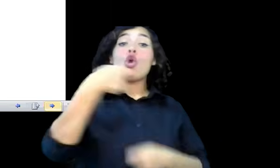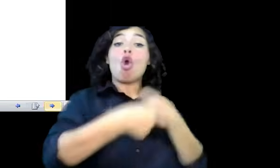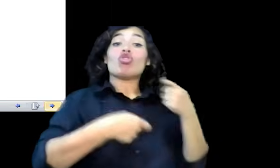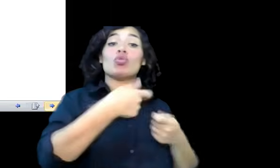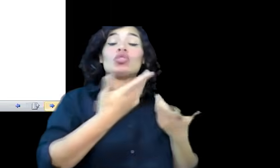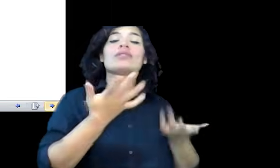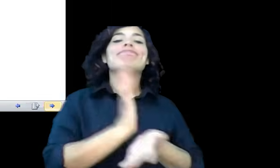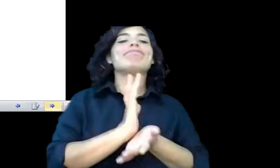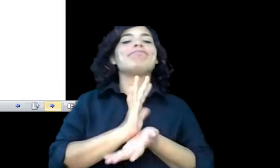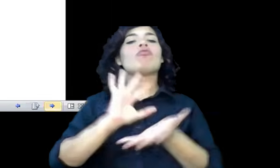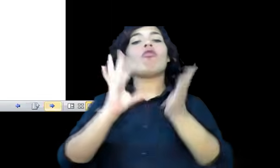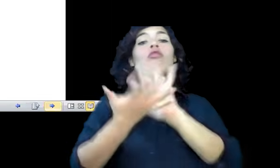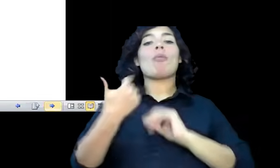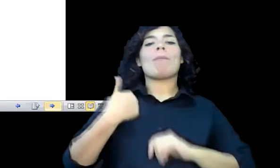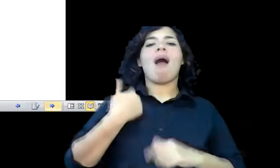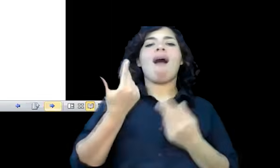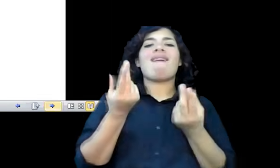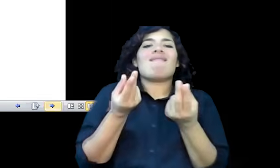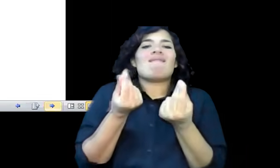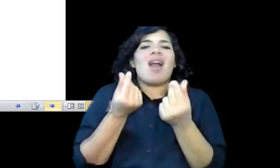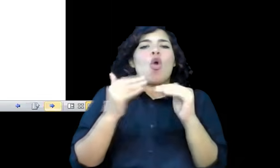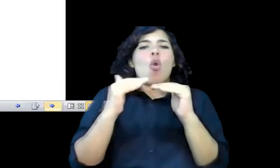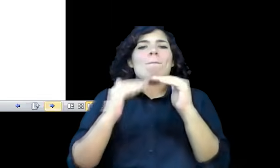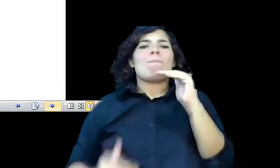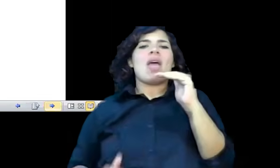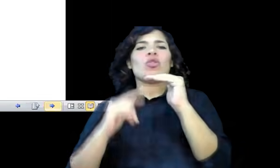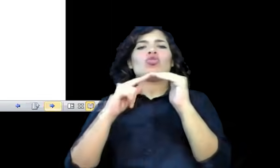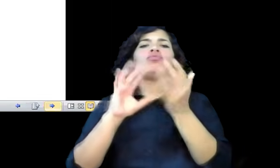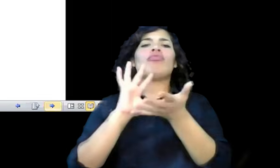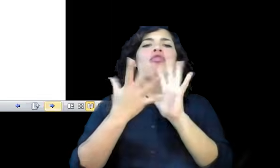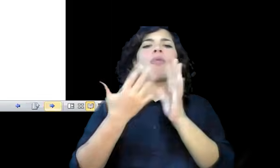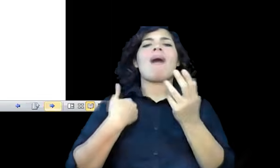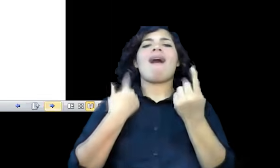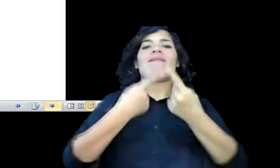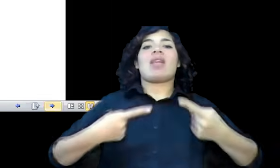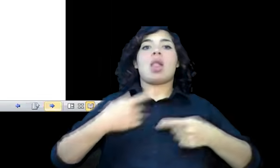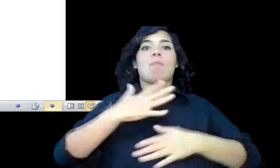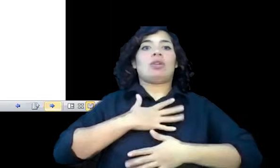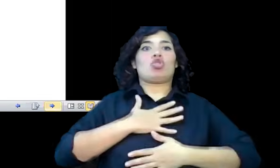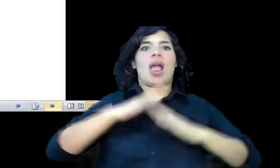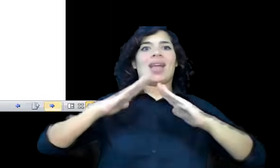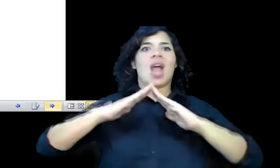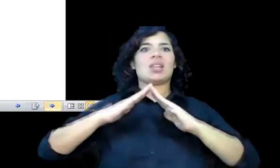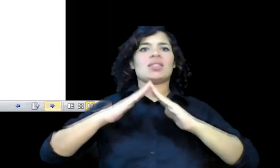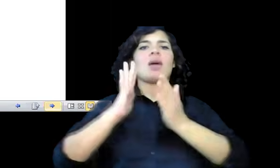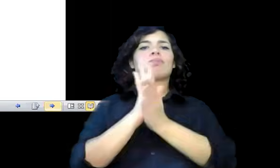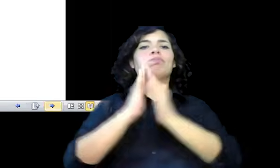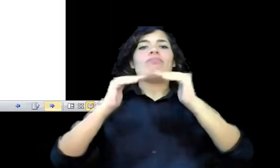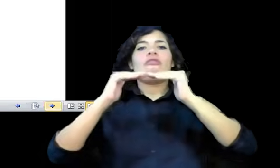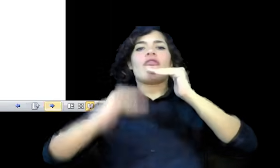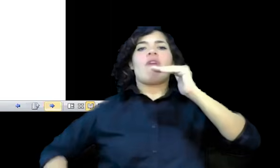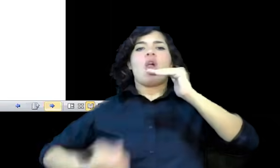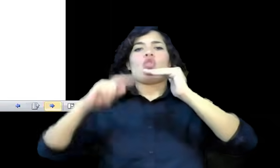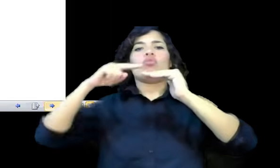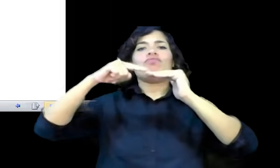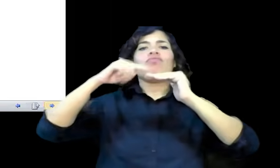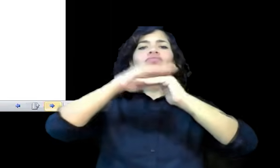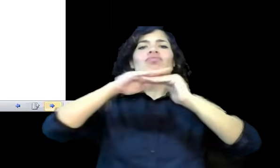valor que no puede ser inferior en concepto de bienes personales y del hogar, no puede ser inferior